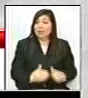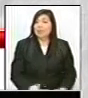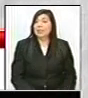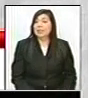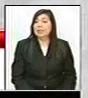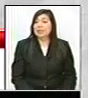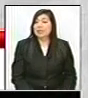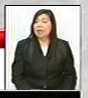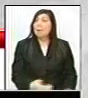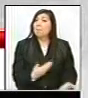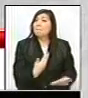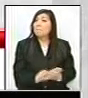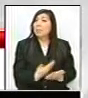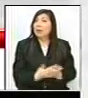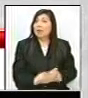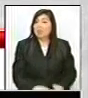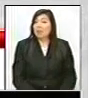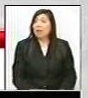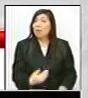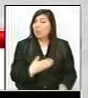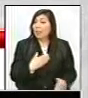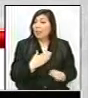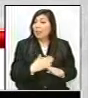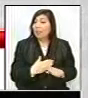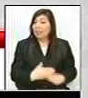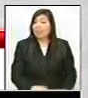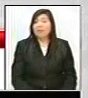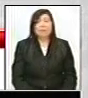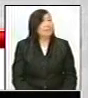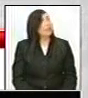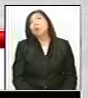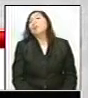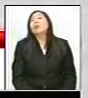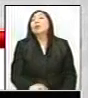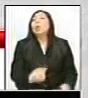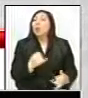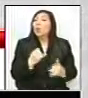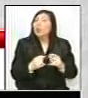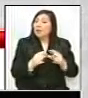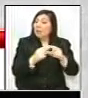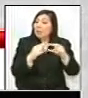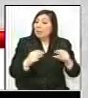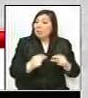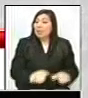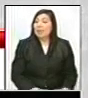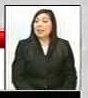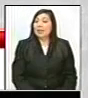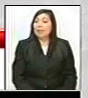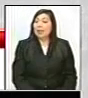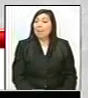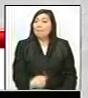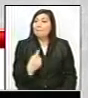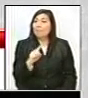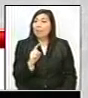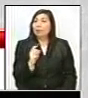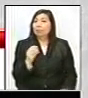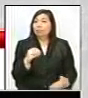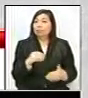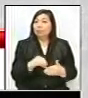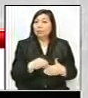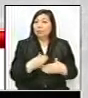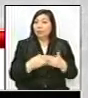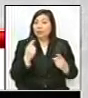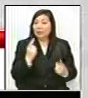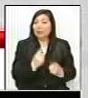hechos y de pruebas, de la cual debemos defendernos, y señalan lo siguiente en el último párrafo. Para la consecución de